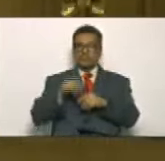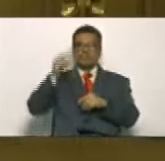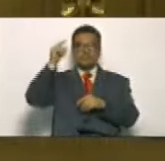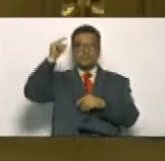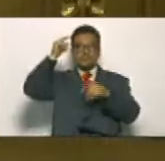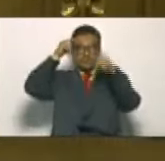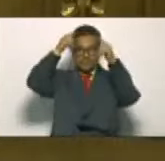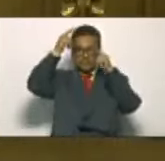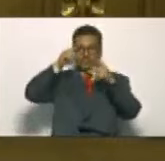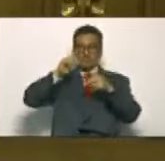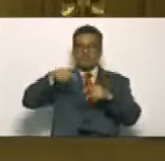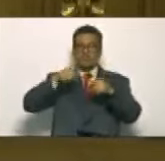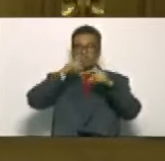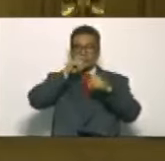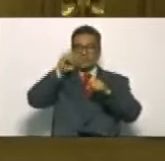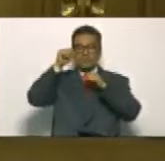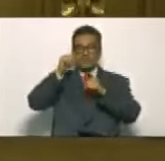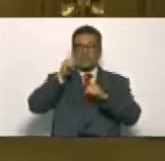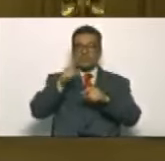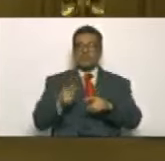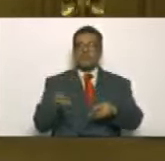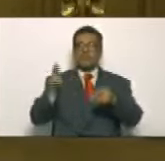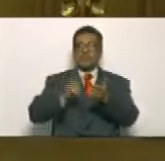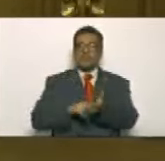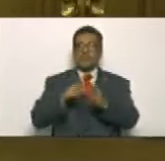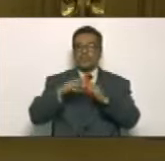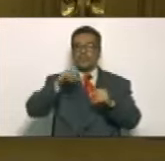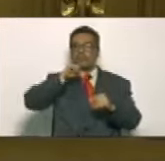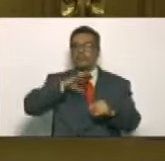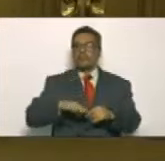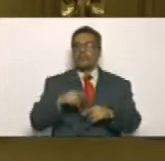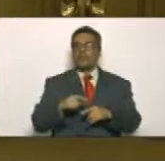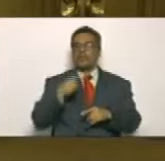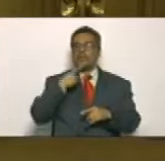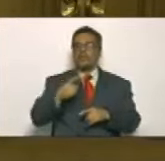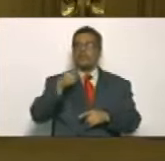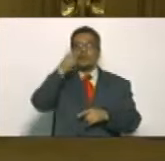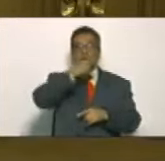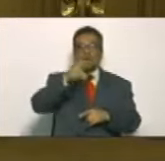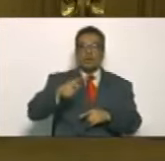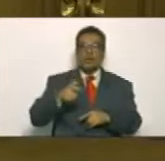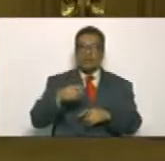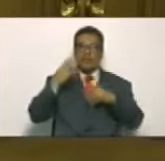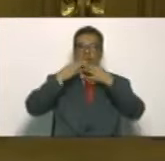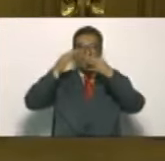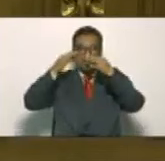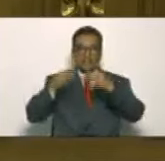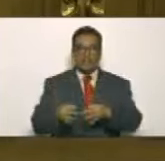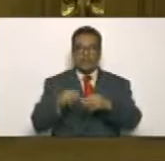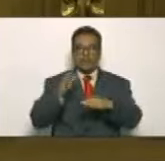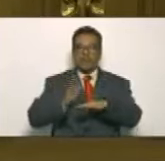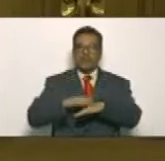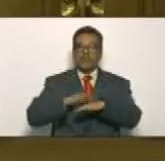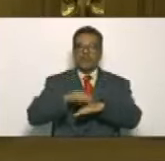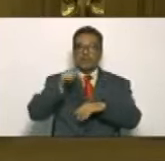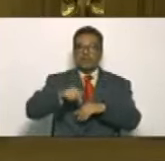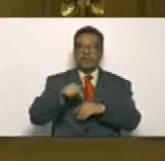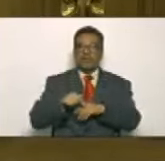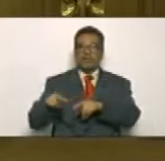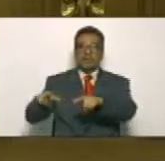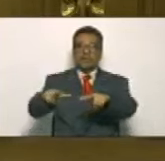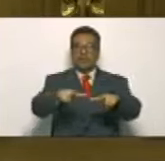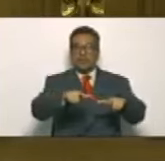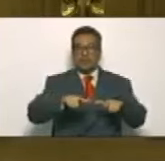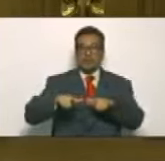Chávez, es Nicolás Maduro quien ha reivindicado la historia y quien le ha dicho a su pueblo la verdad de lo que aquí en estas